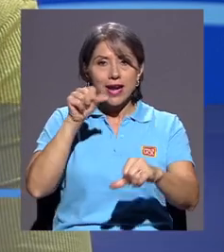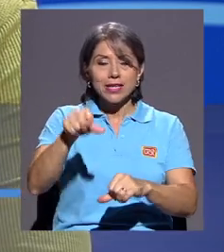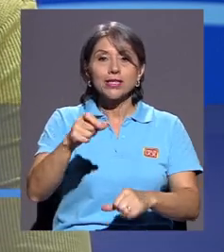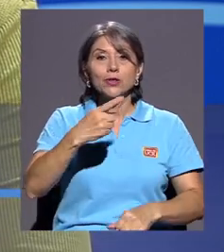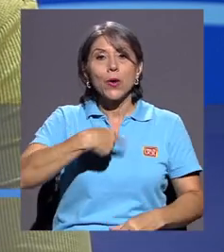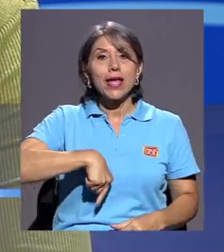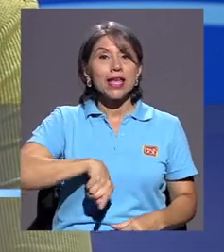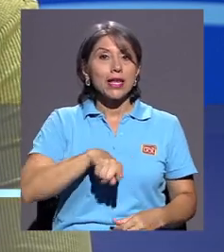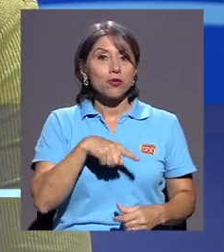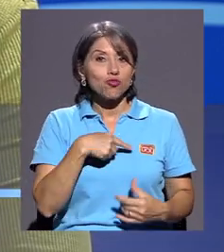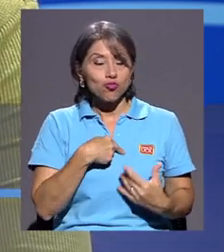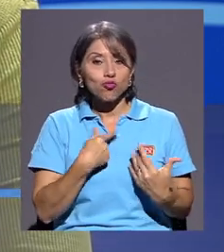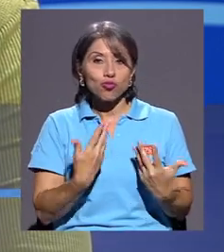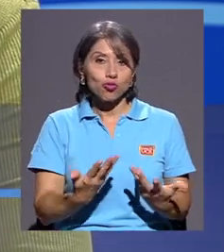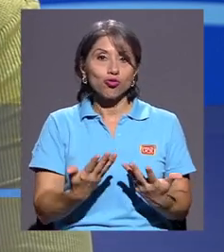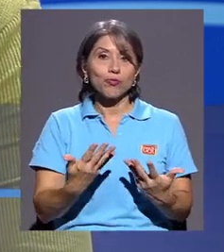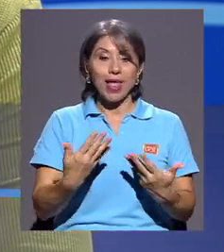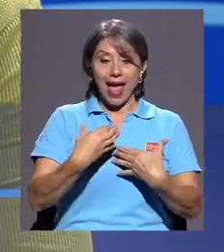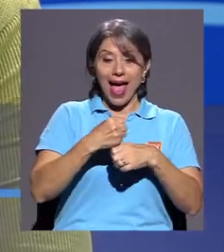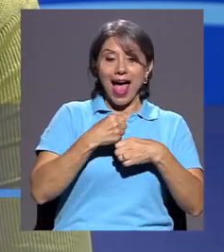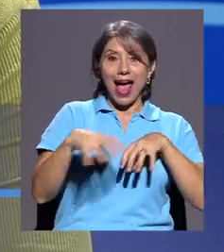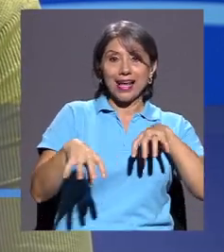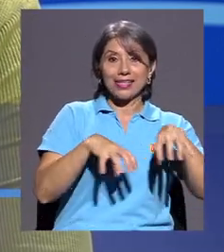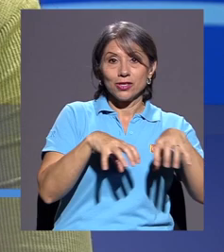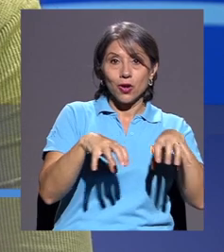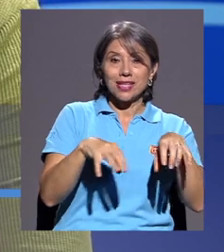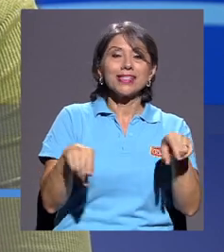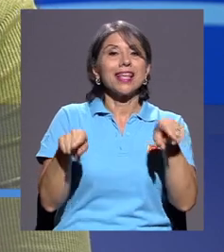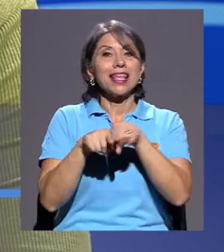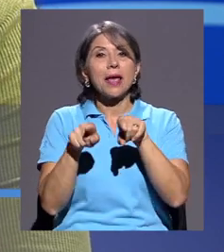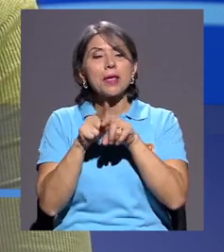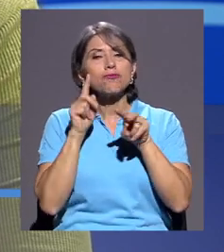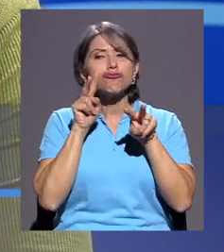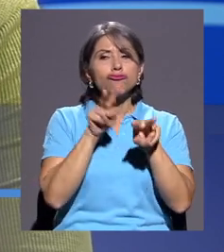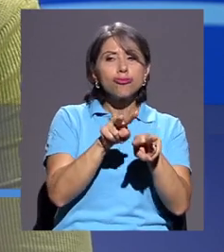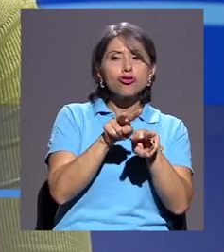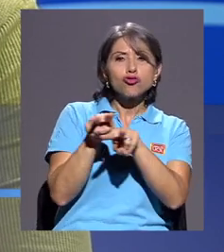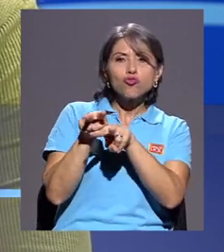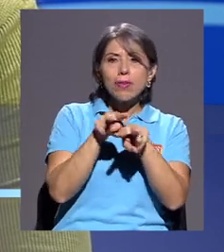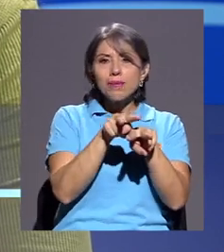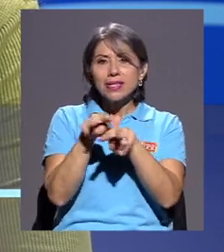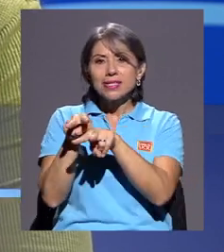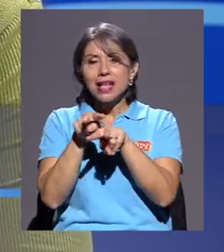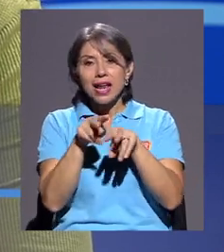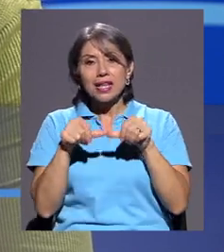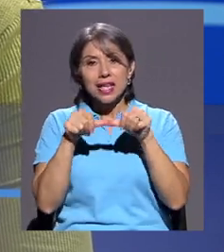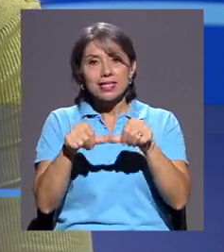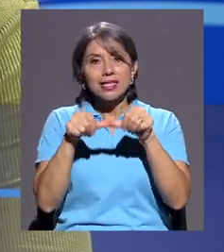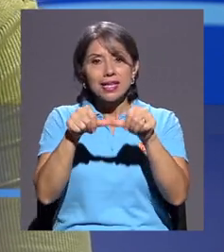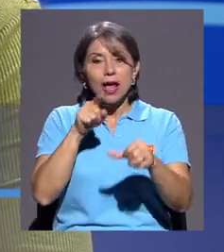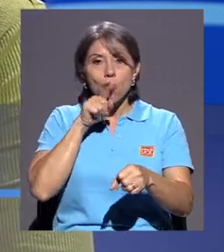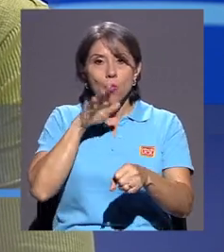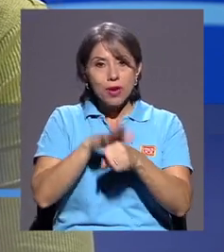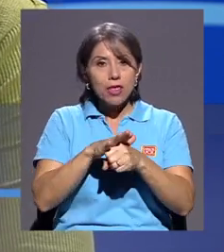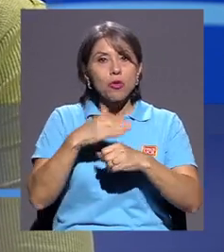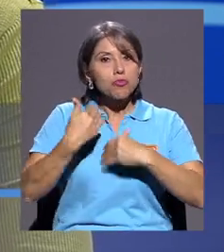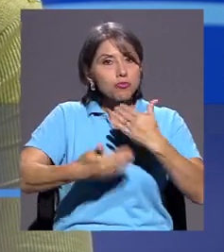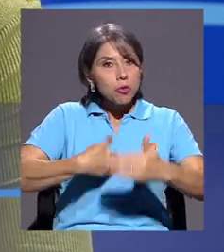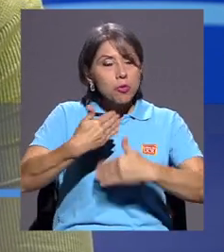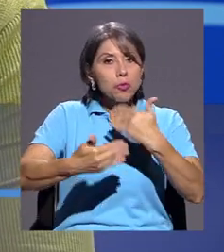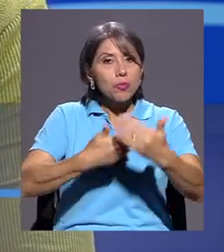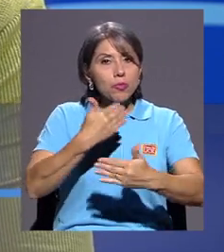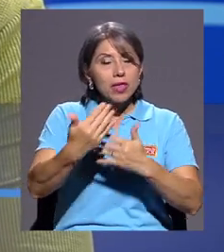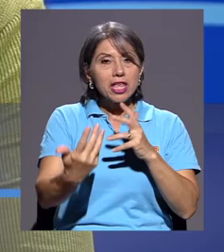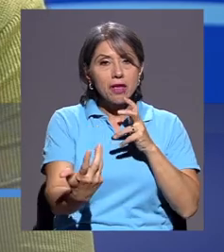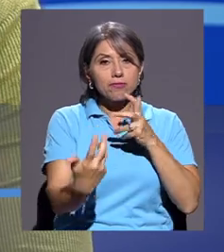constantemente tanto en acciones como en supervisar que se sigan cumpliendo y que se vayan llevando a cabo